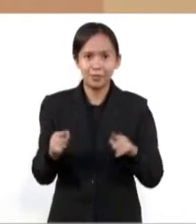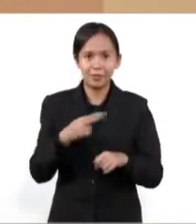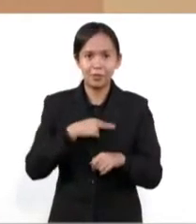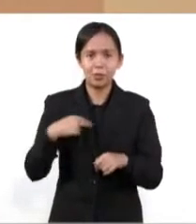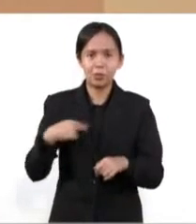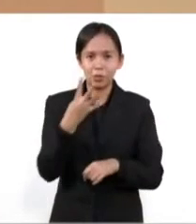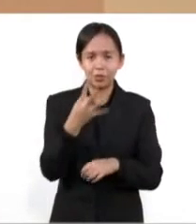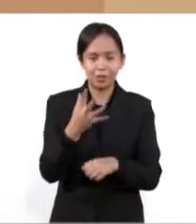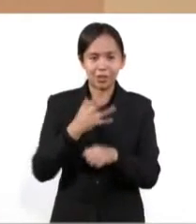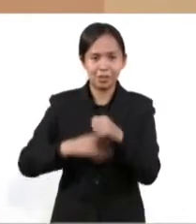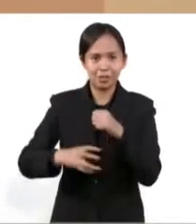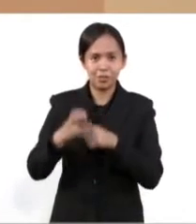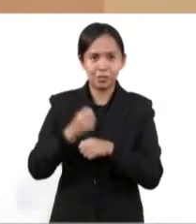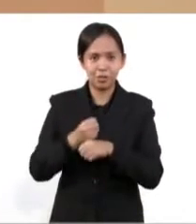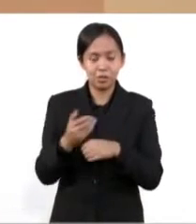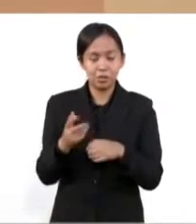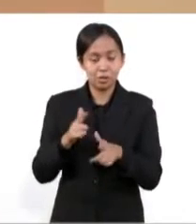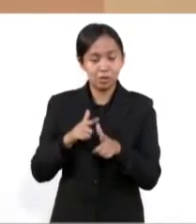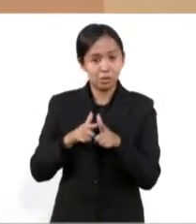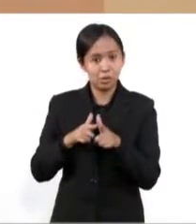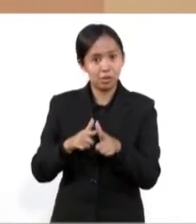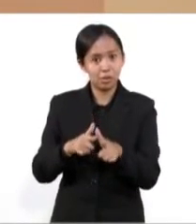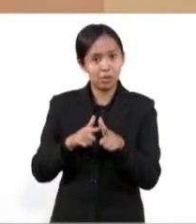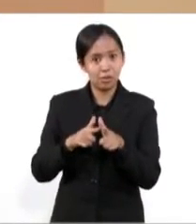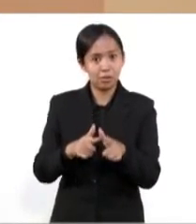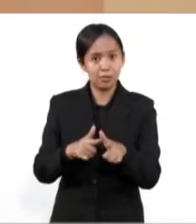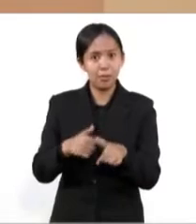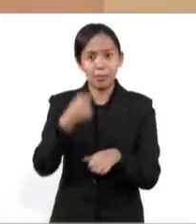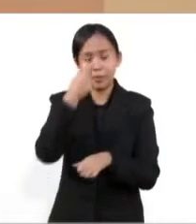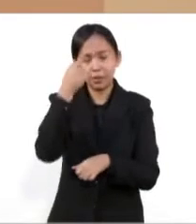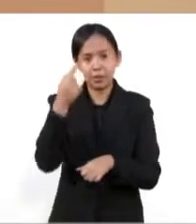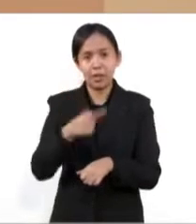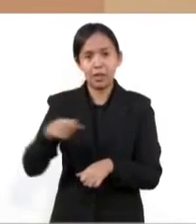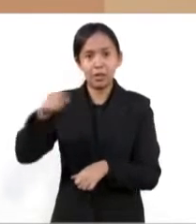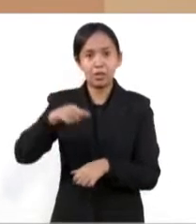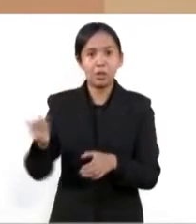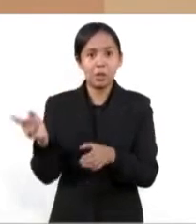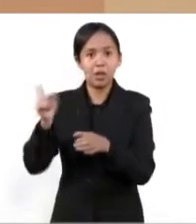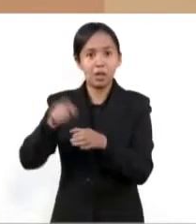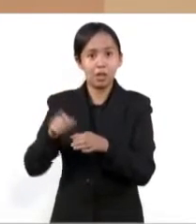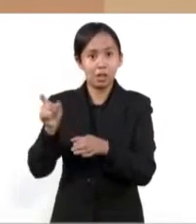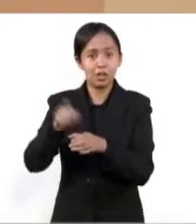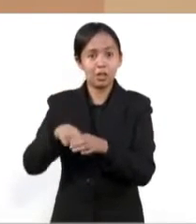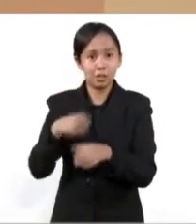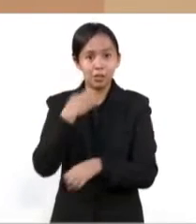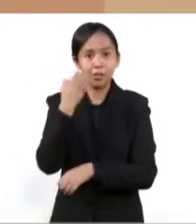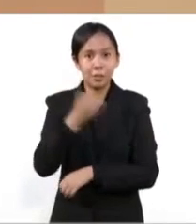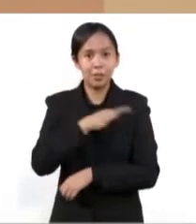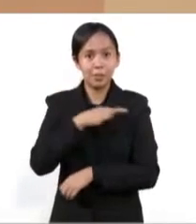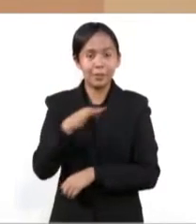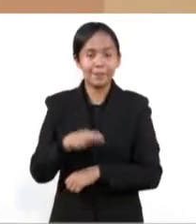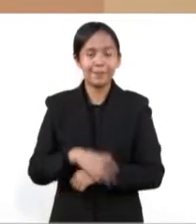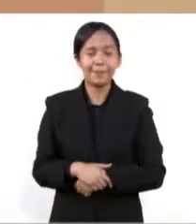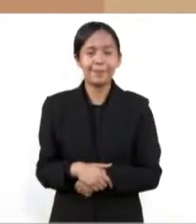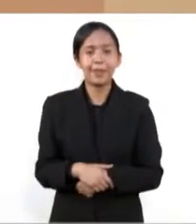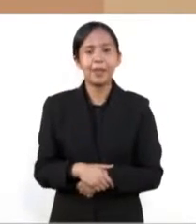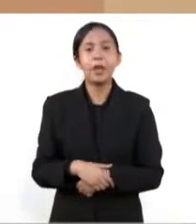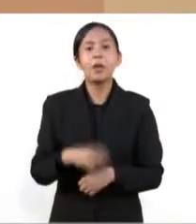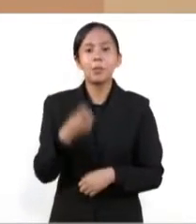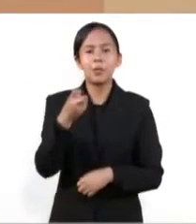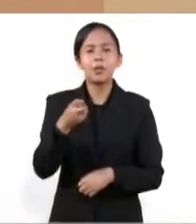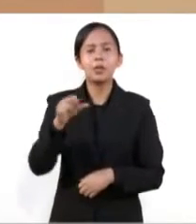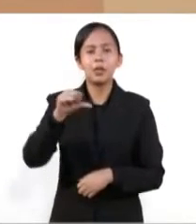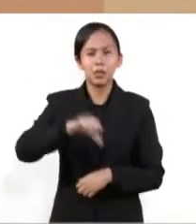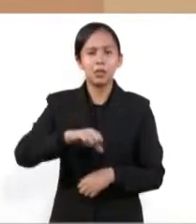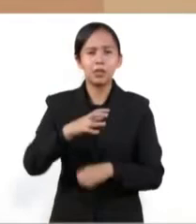años, pero tenemos que seguir abriendo espacios para las jóvenes y para los jóvenes. Así que ahora, este año,